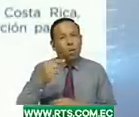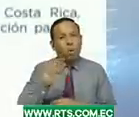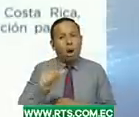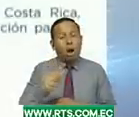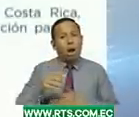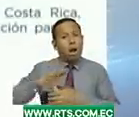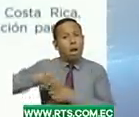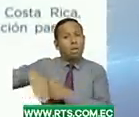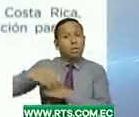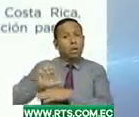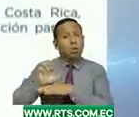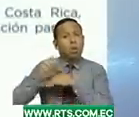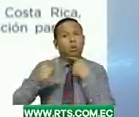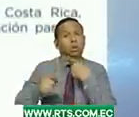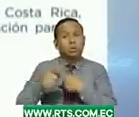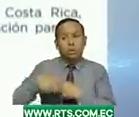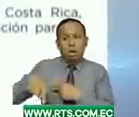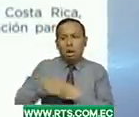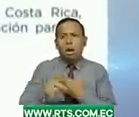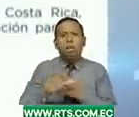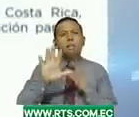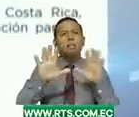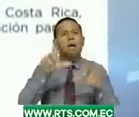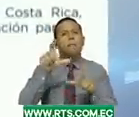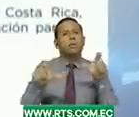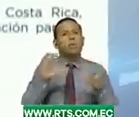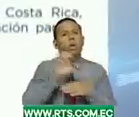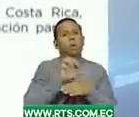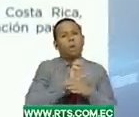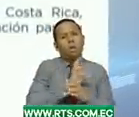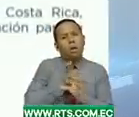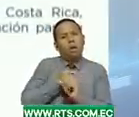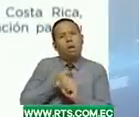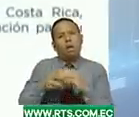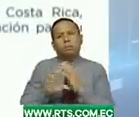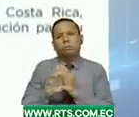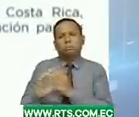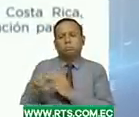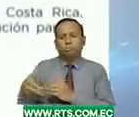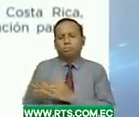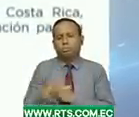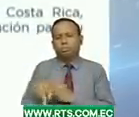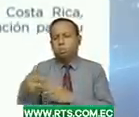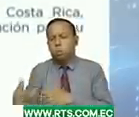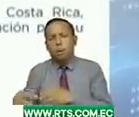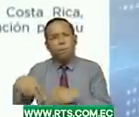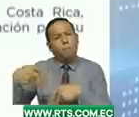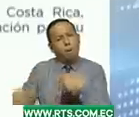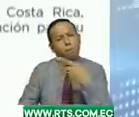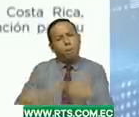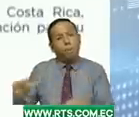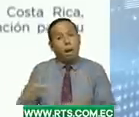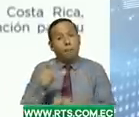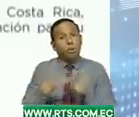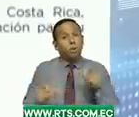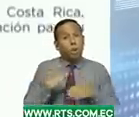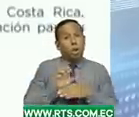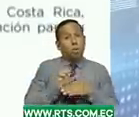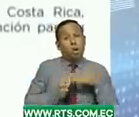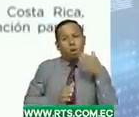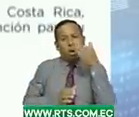que 10 compatriotas resultaron heridos, ninguno de novedad. Los ecuatorianos intentaban llegar a